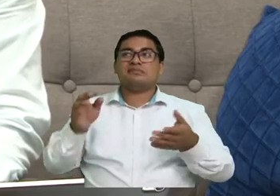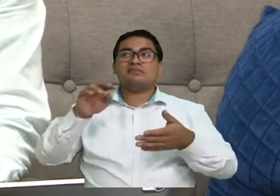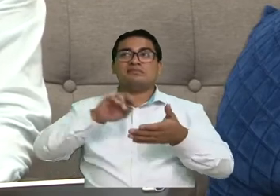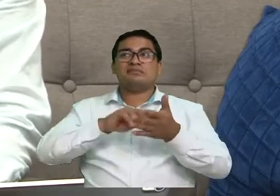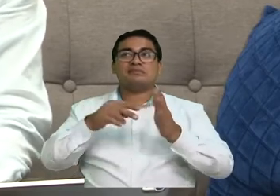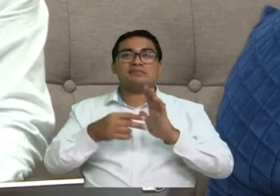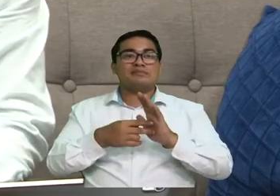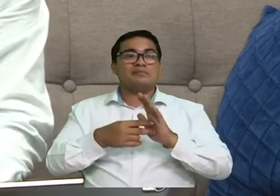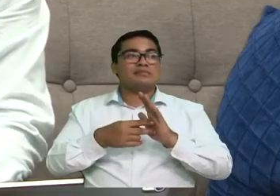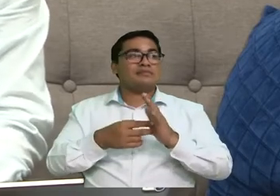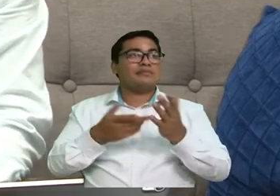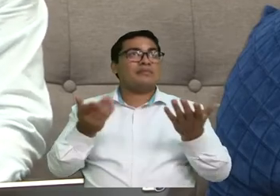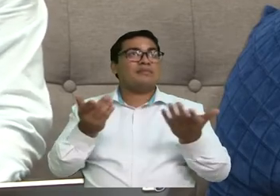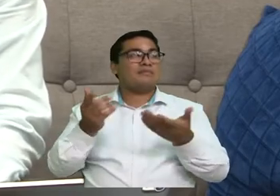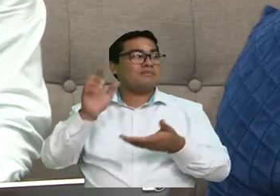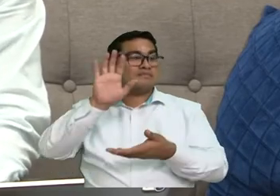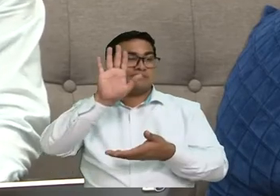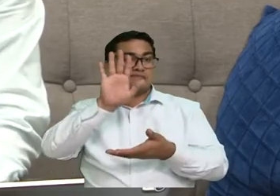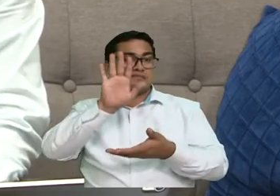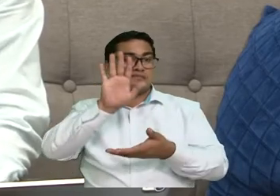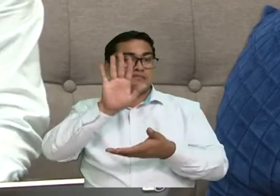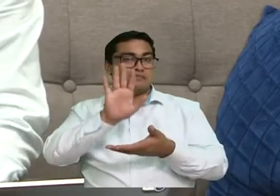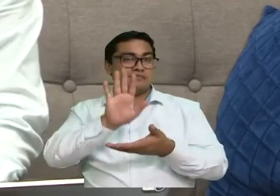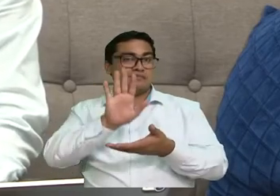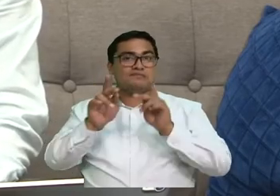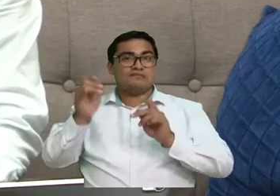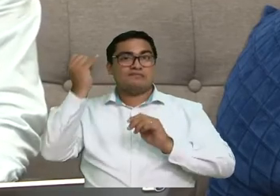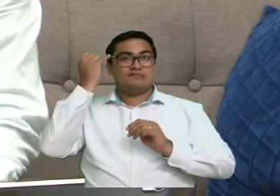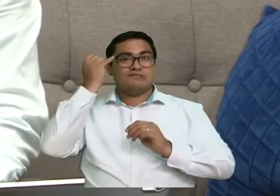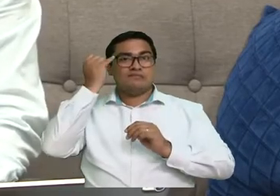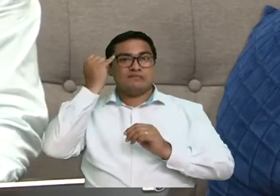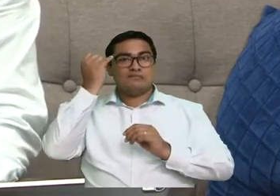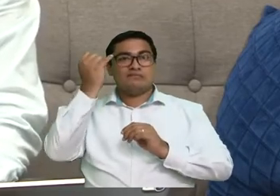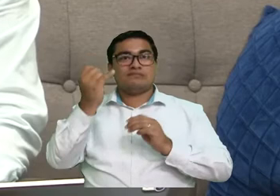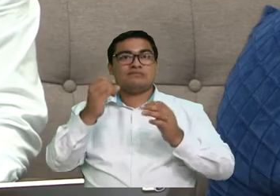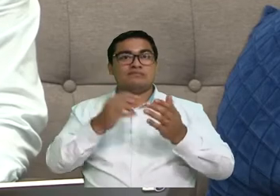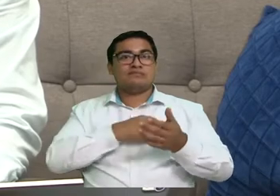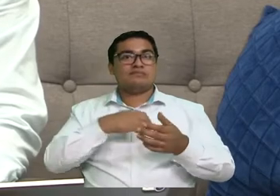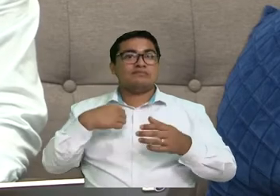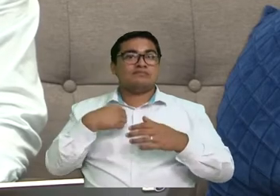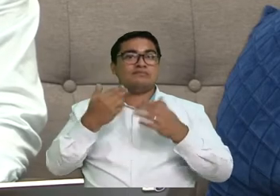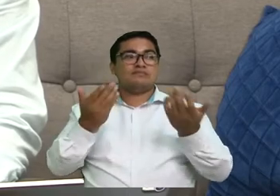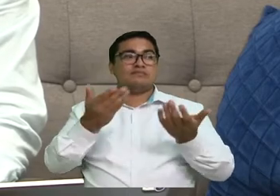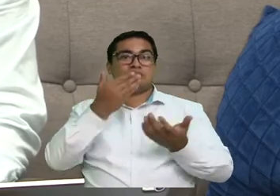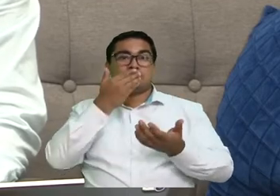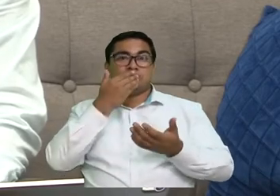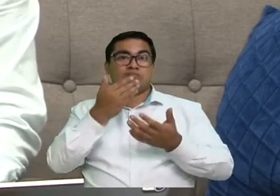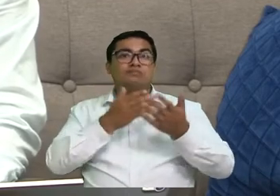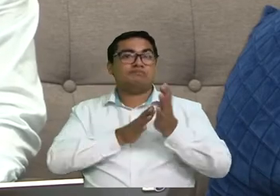espíritu emprendedor y que está siendo bien aprovechado